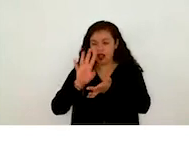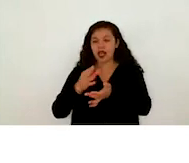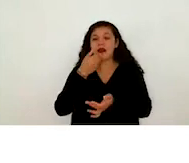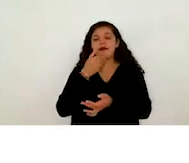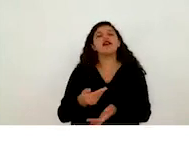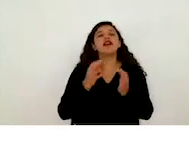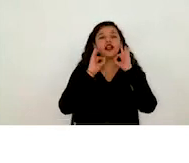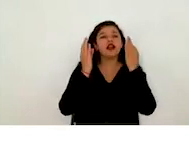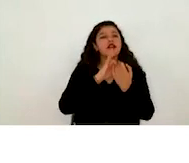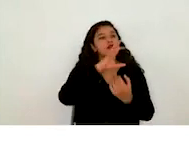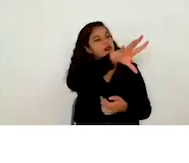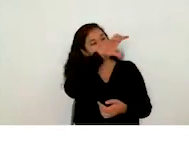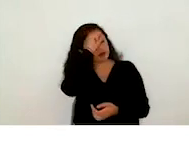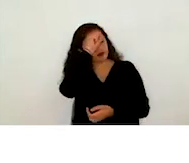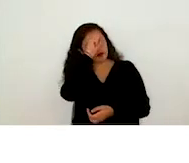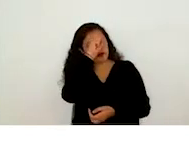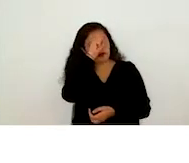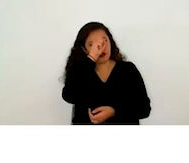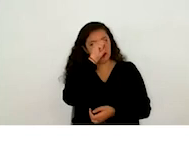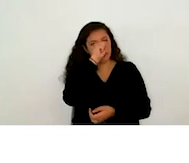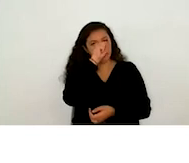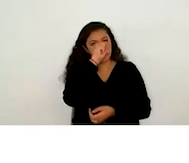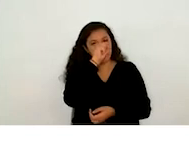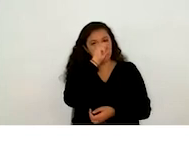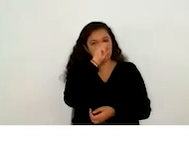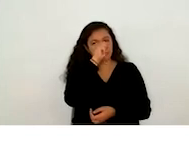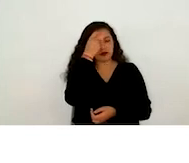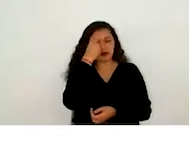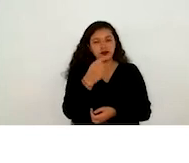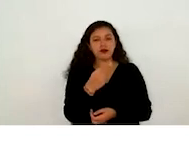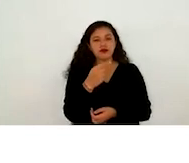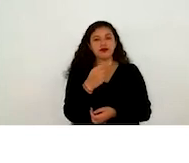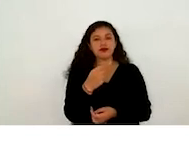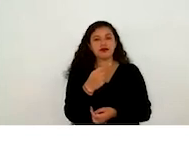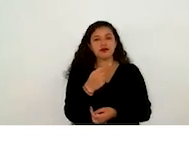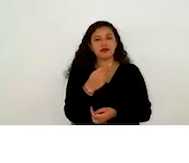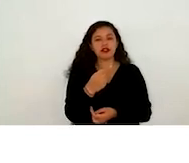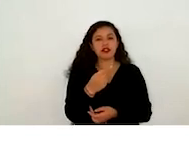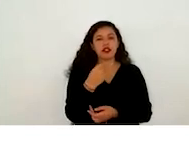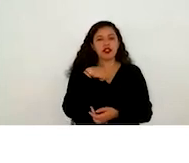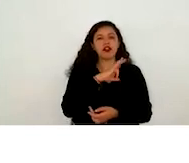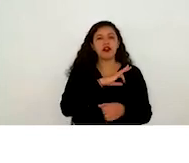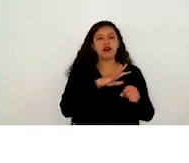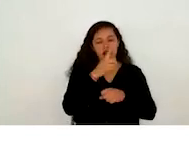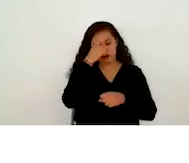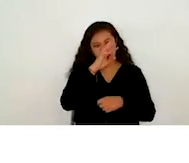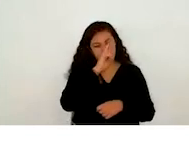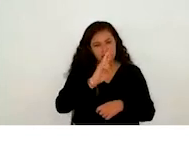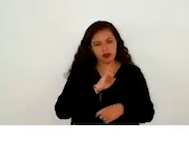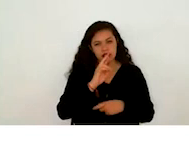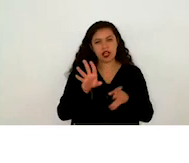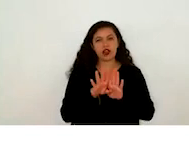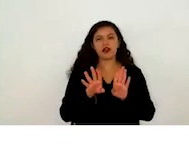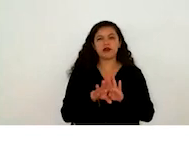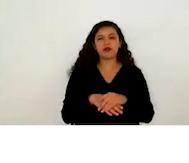lo reciba y que exista esa retroalimentación que me permita puede ser un tanto para ustedes bueno es que como